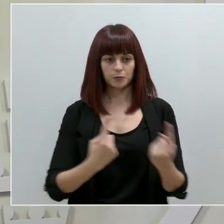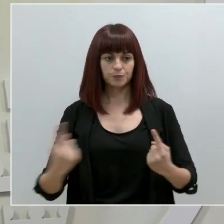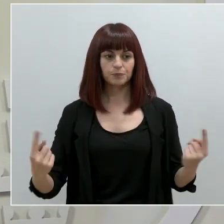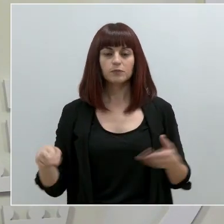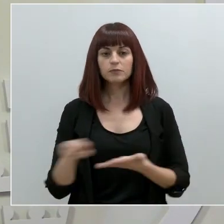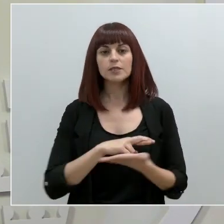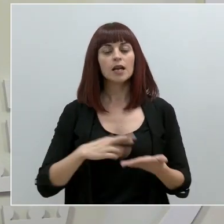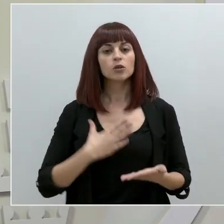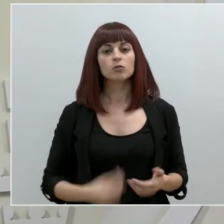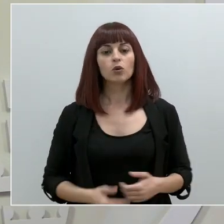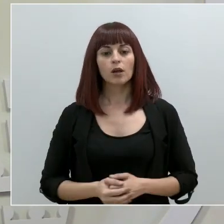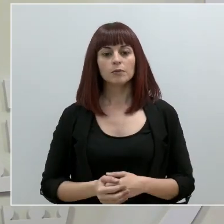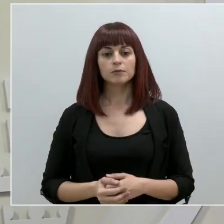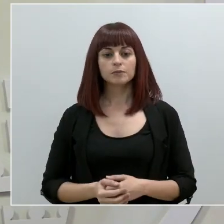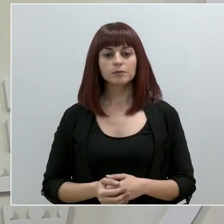municipios de la región.